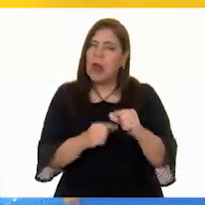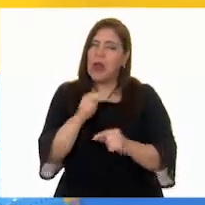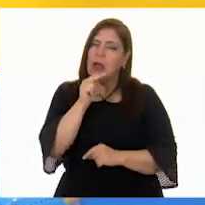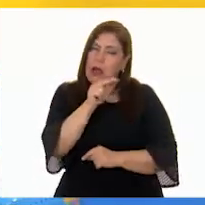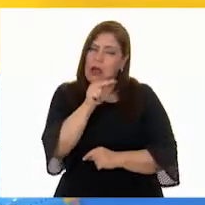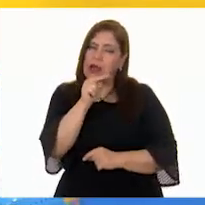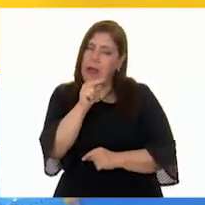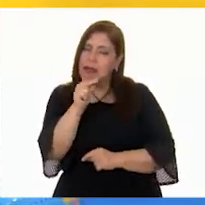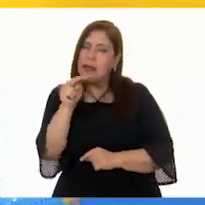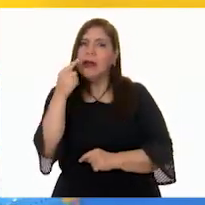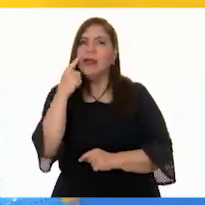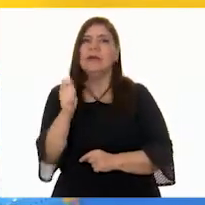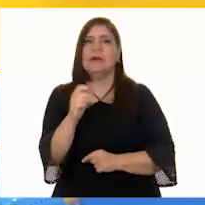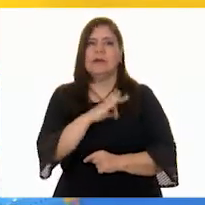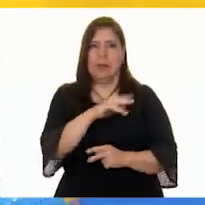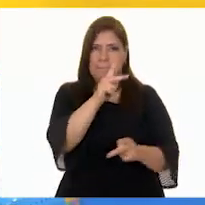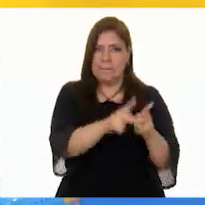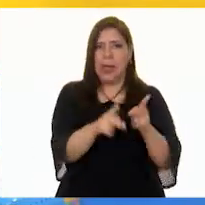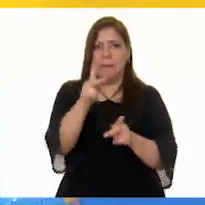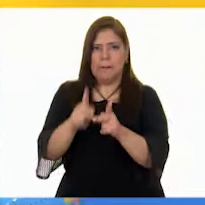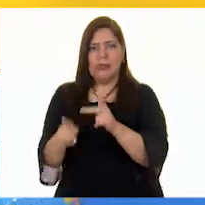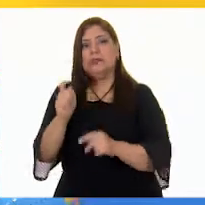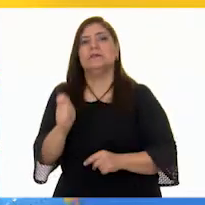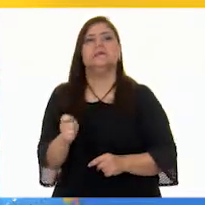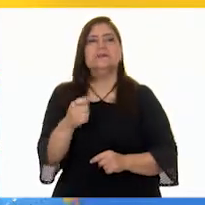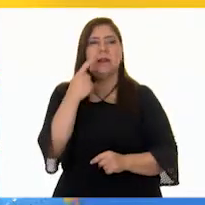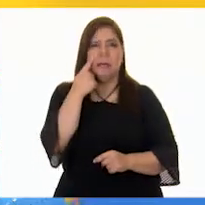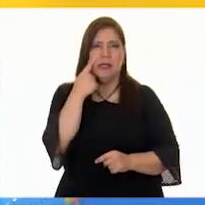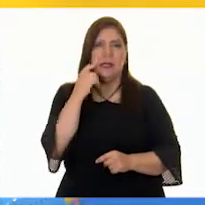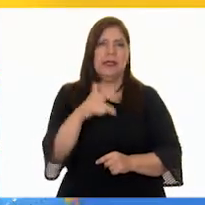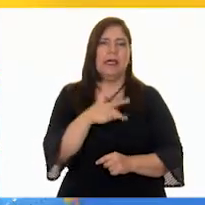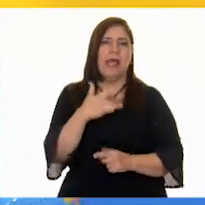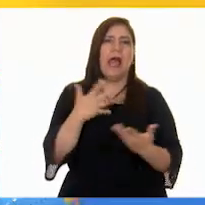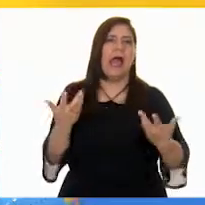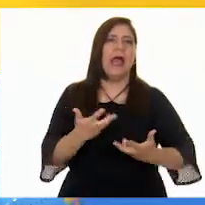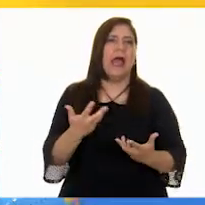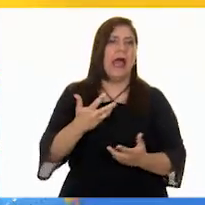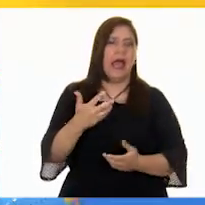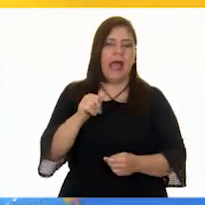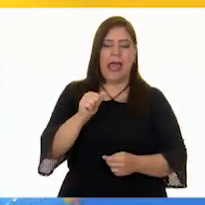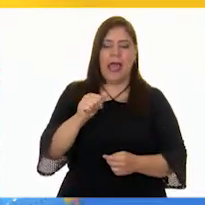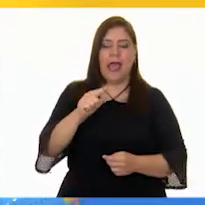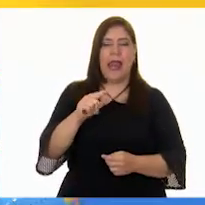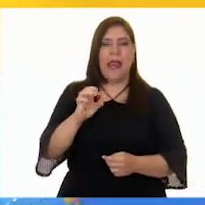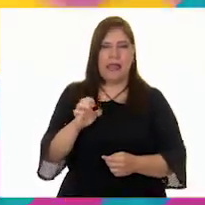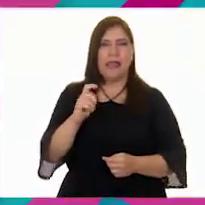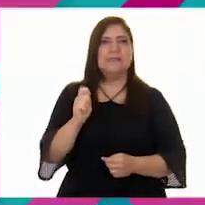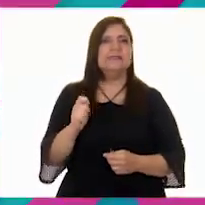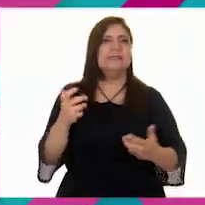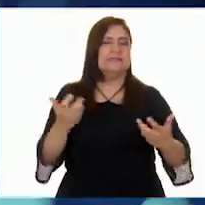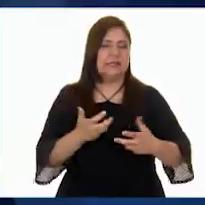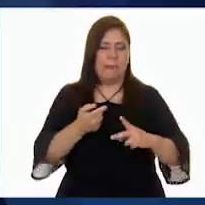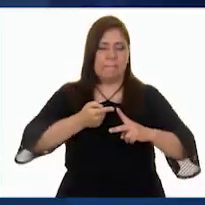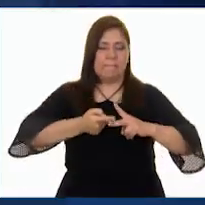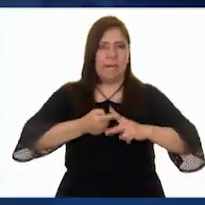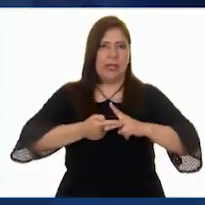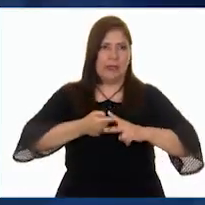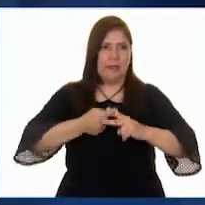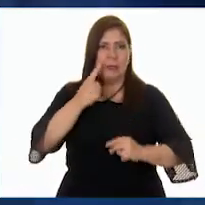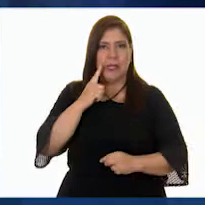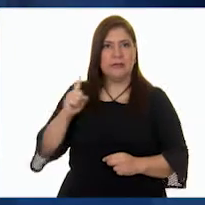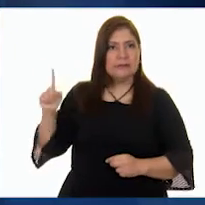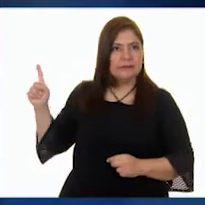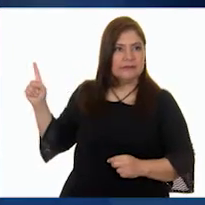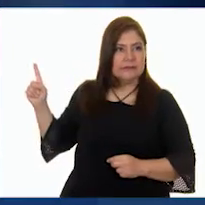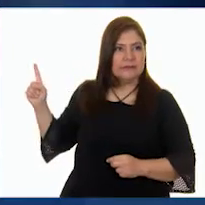por parte. Primero, expresemos el recorrido que hacía Alejandra de la pista de manera matemática.